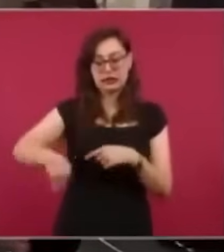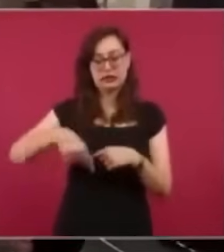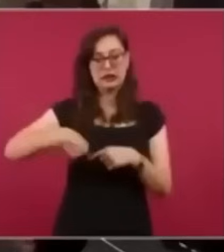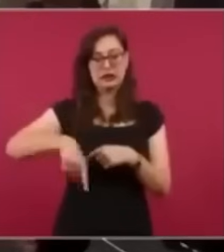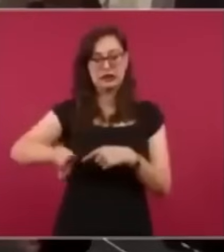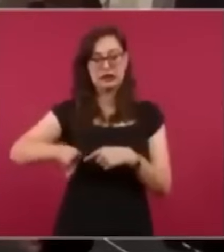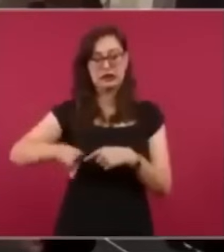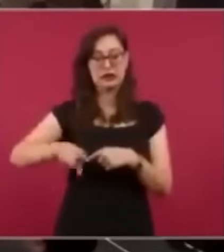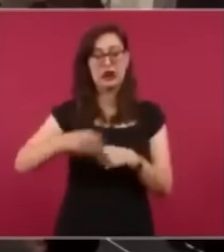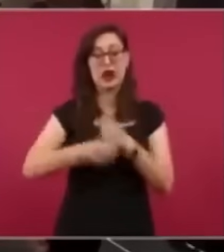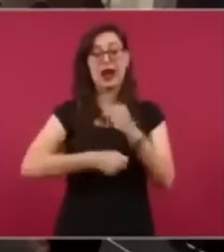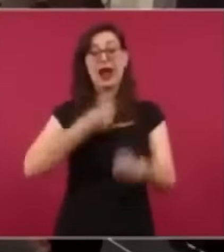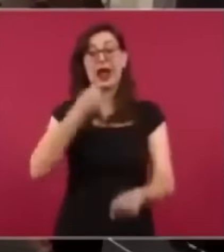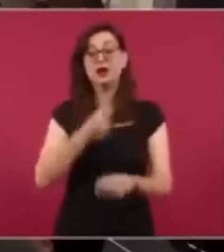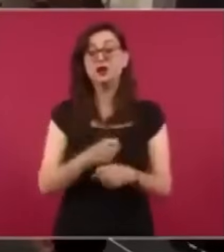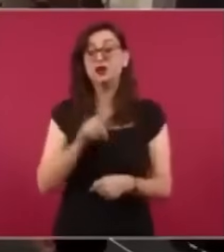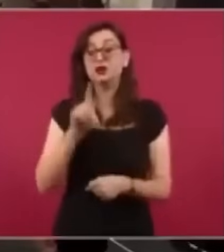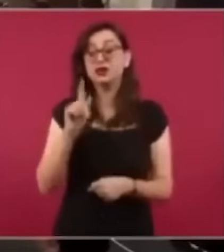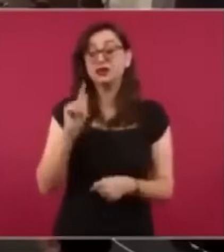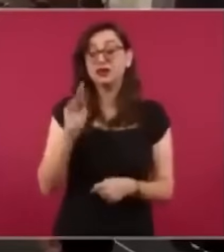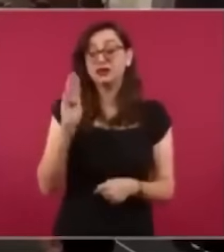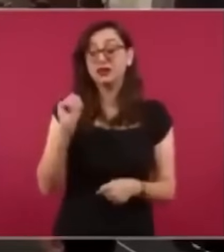Este es del 79,